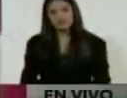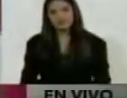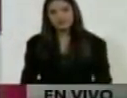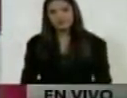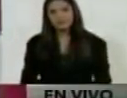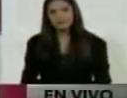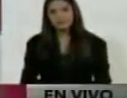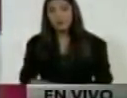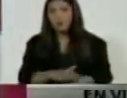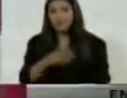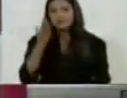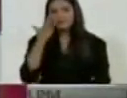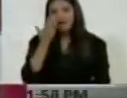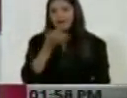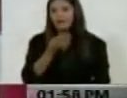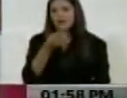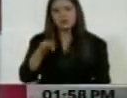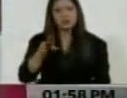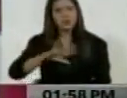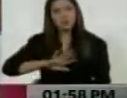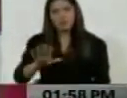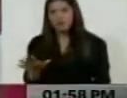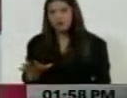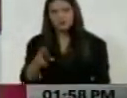Porque él sabe que jamás llegará